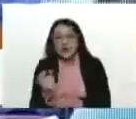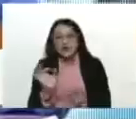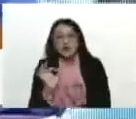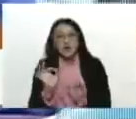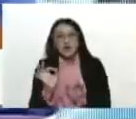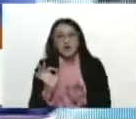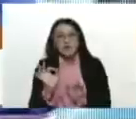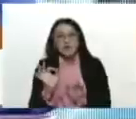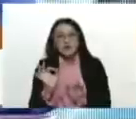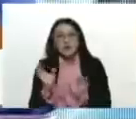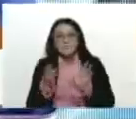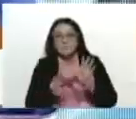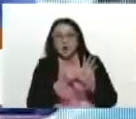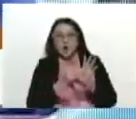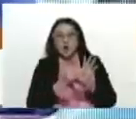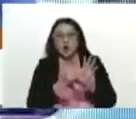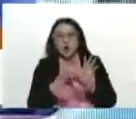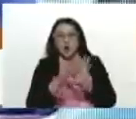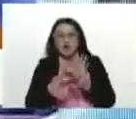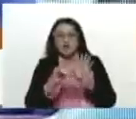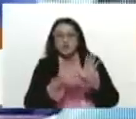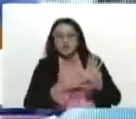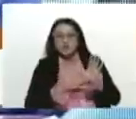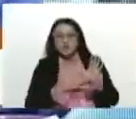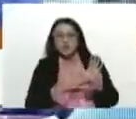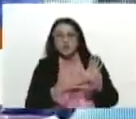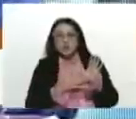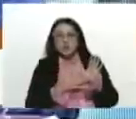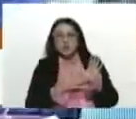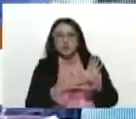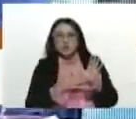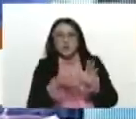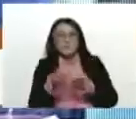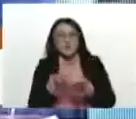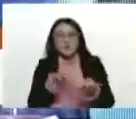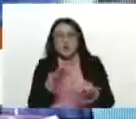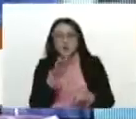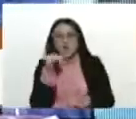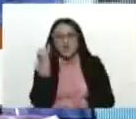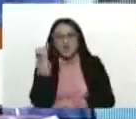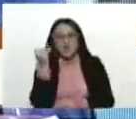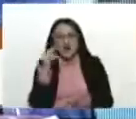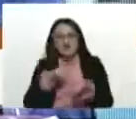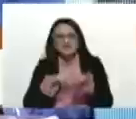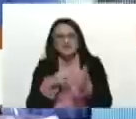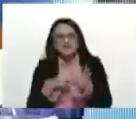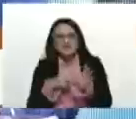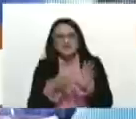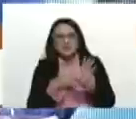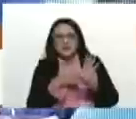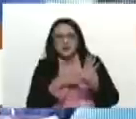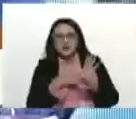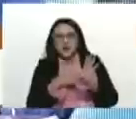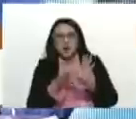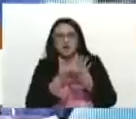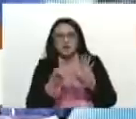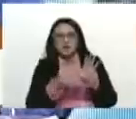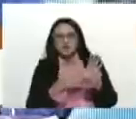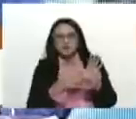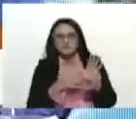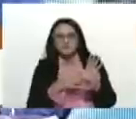acojanse al precepto constitucional la mayoría no tenía ni idea lo que significaba el precepto constitucional